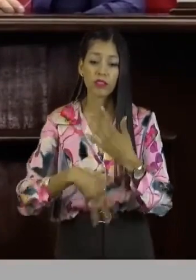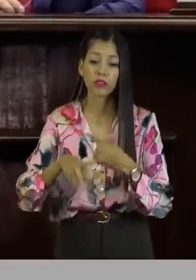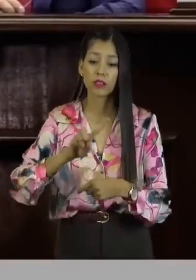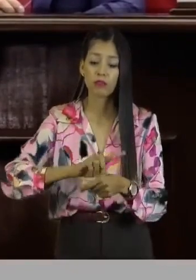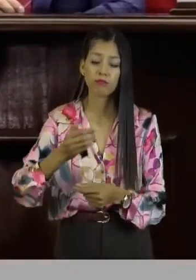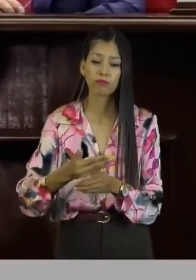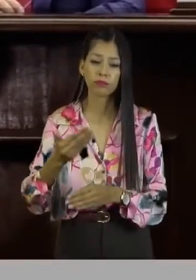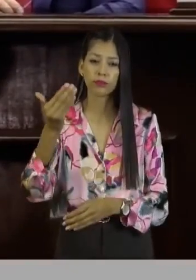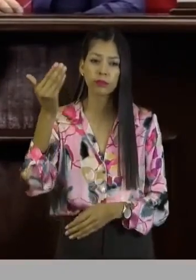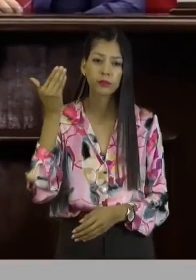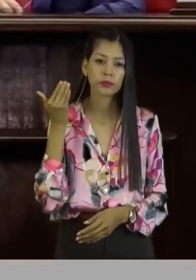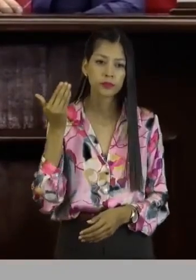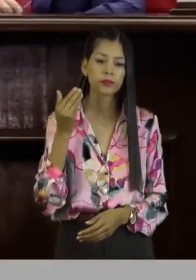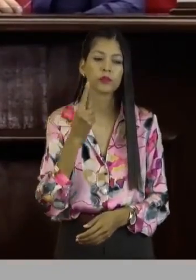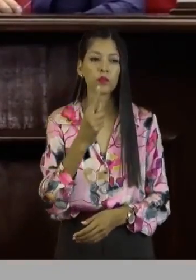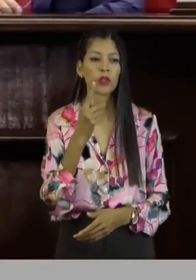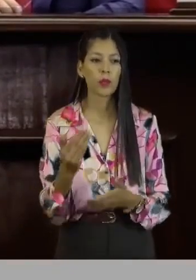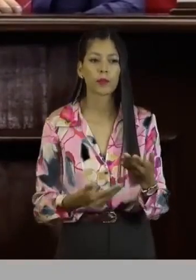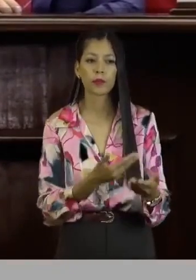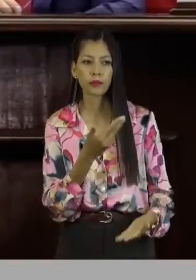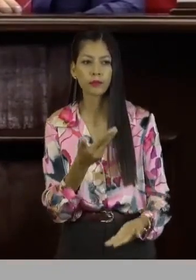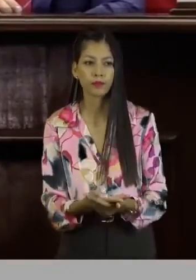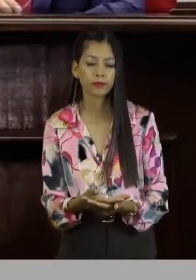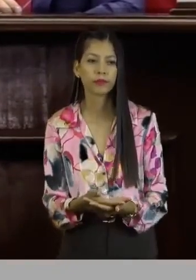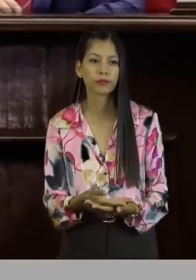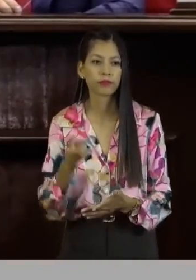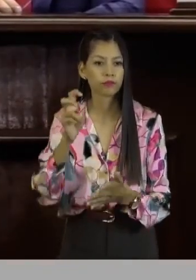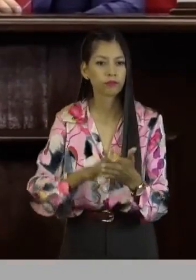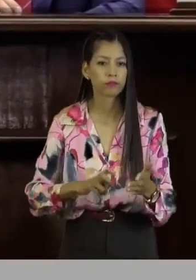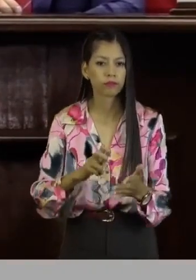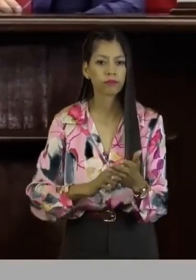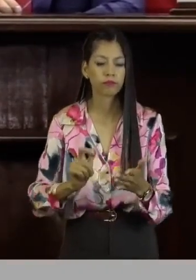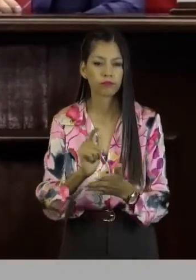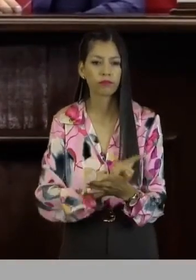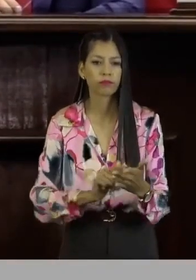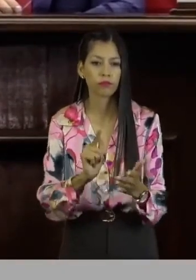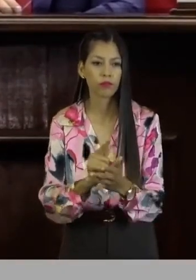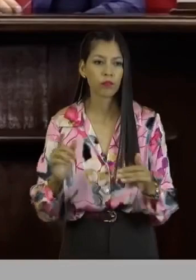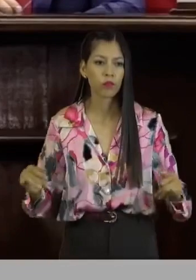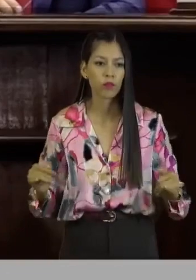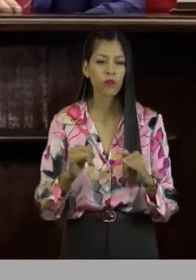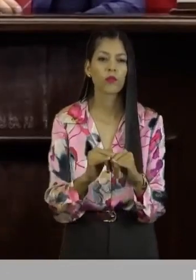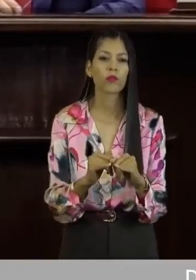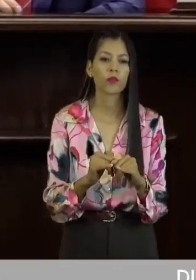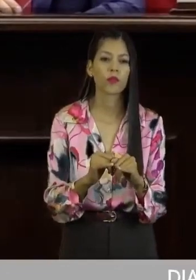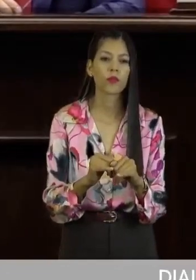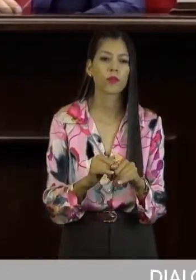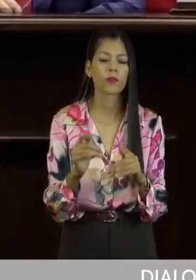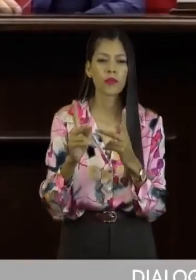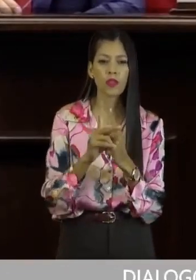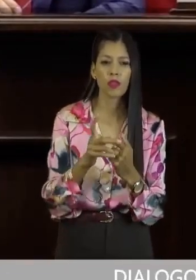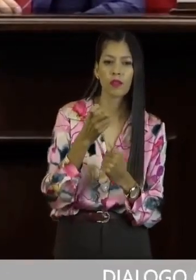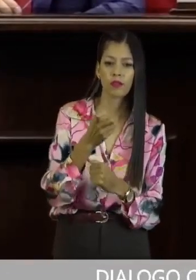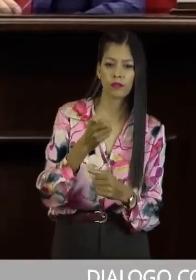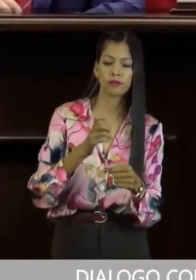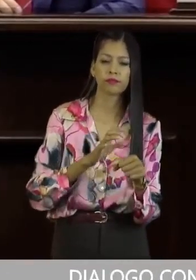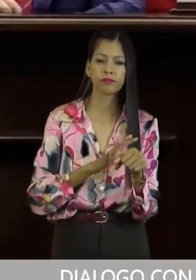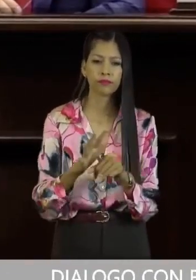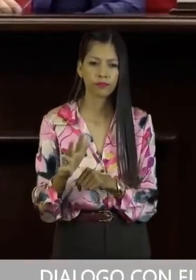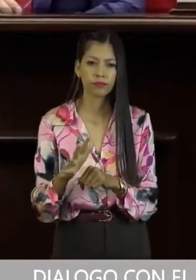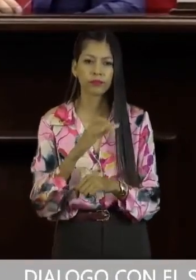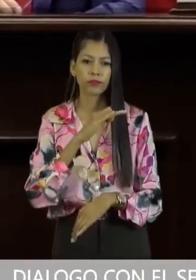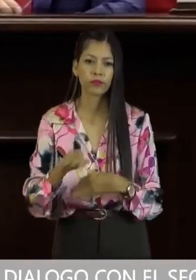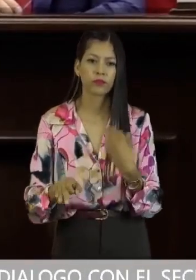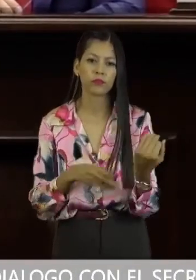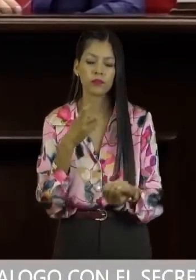días una iniciativa de reforma a la Ley de Instituciones de Crédito, por la cual